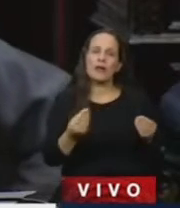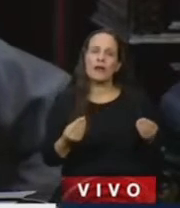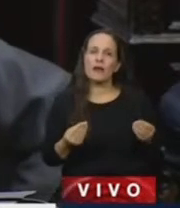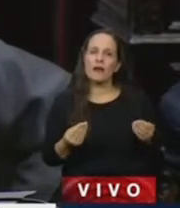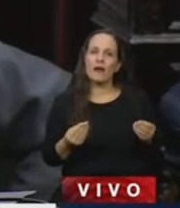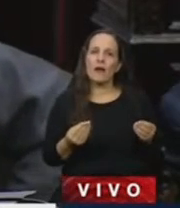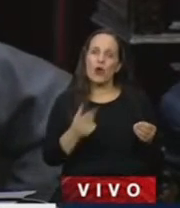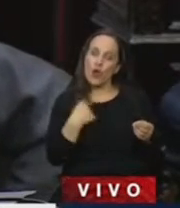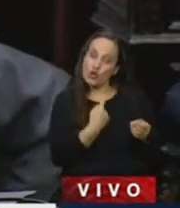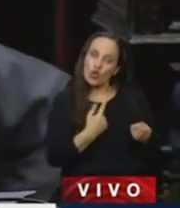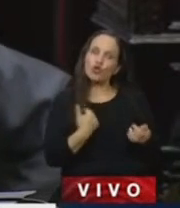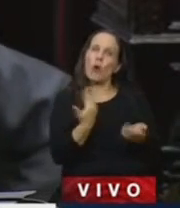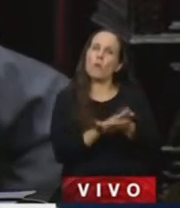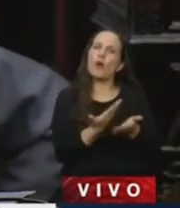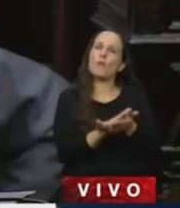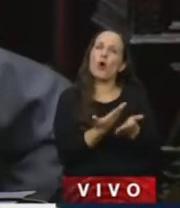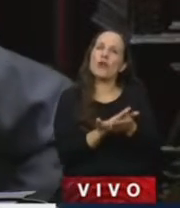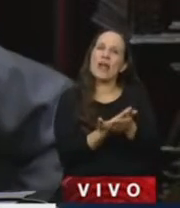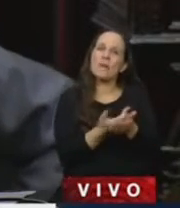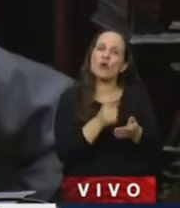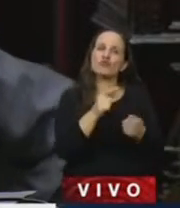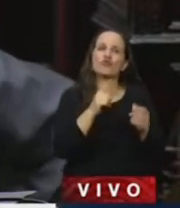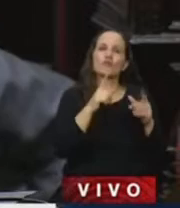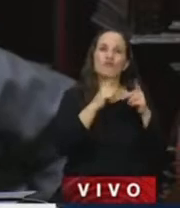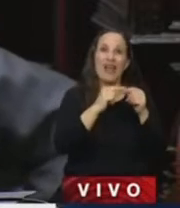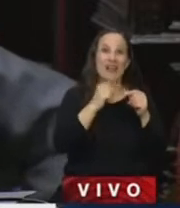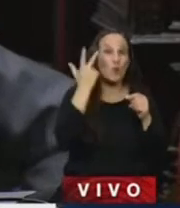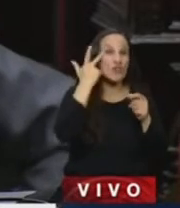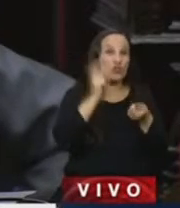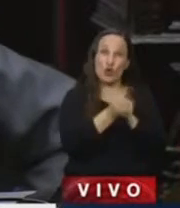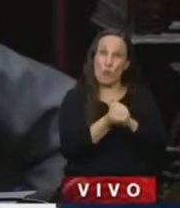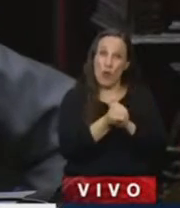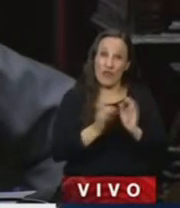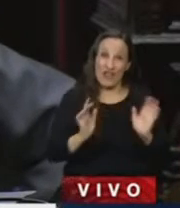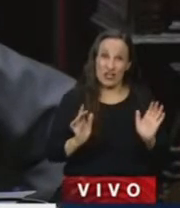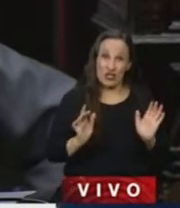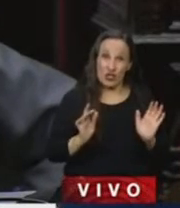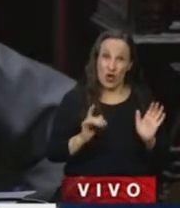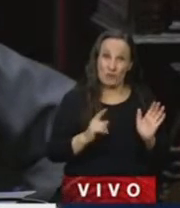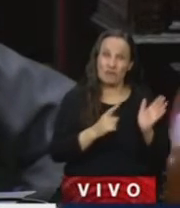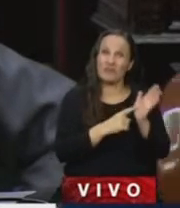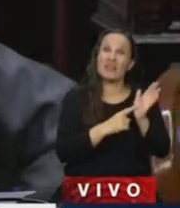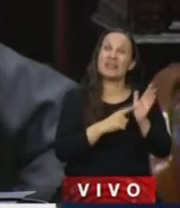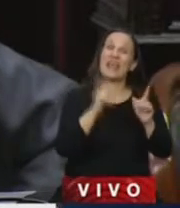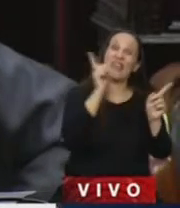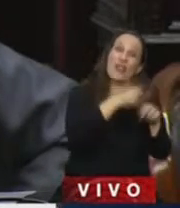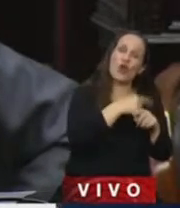un, no sé si un rally positivo, pero una el mercado mínima. Tuvo una pequeña recuperación. Bueno,